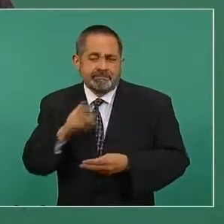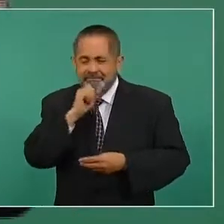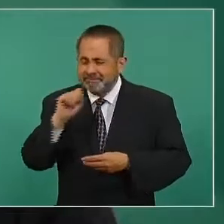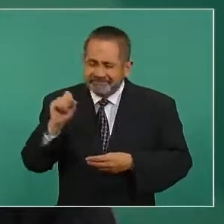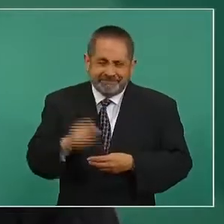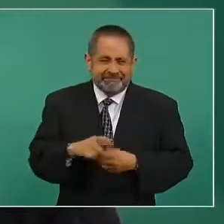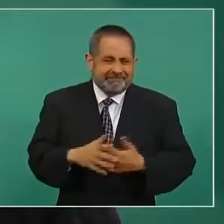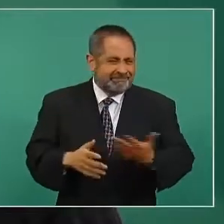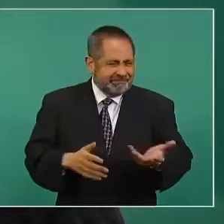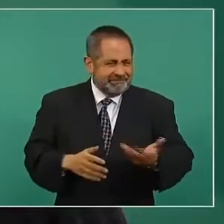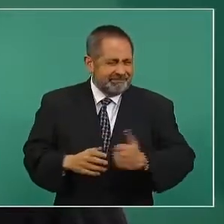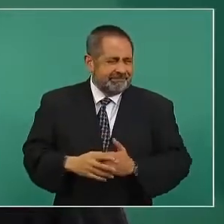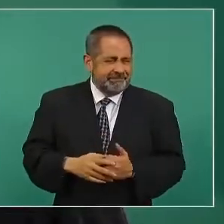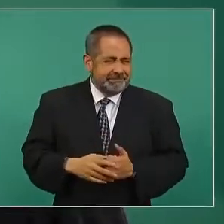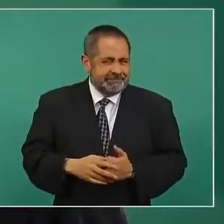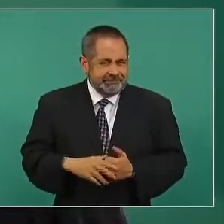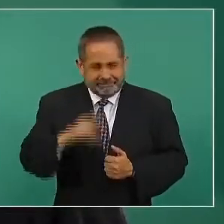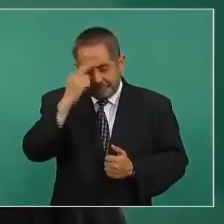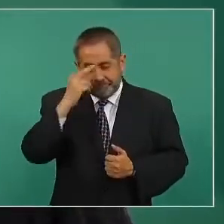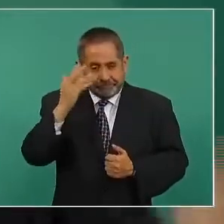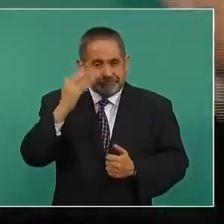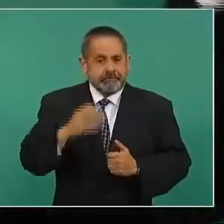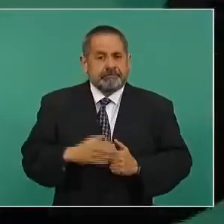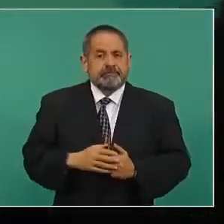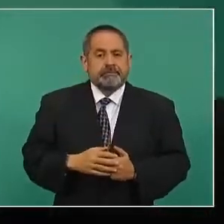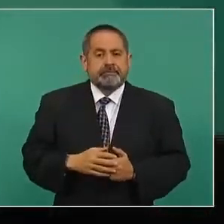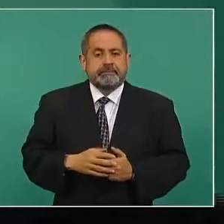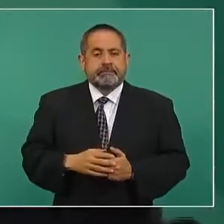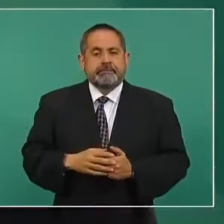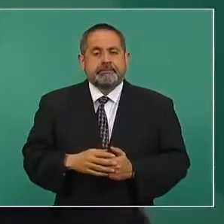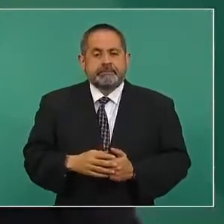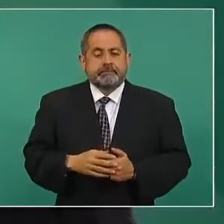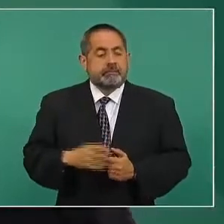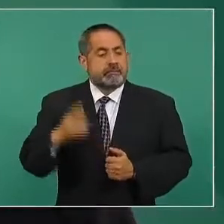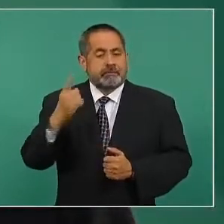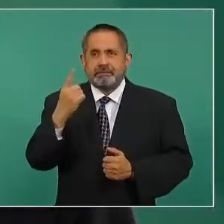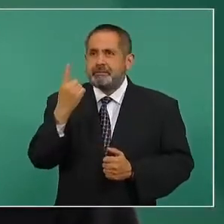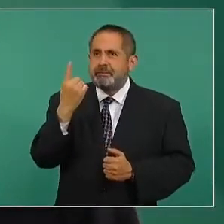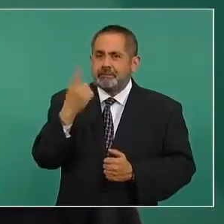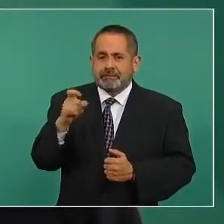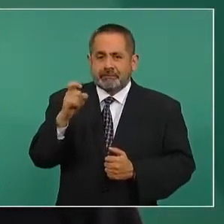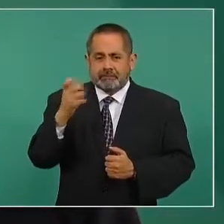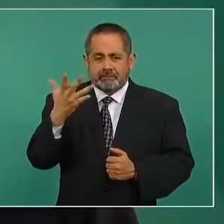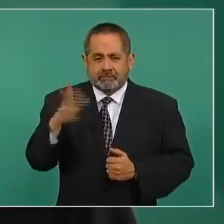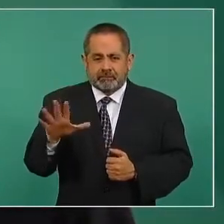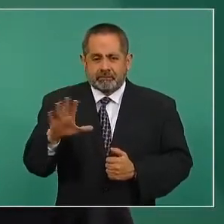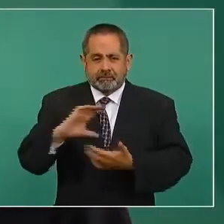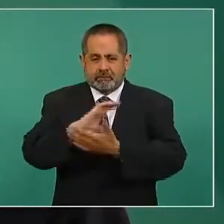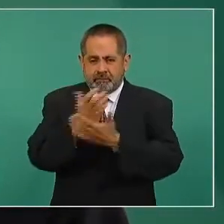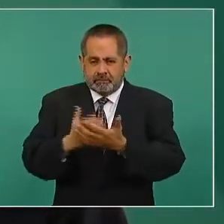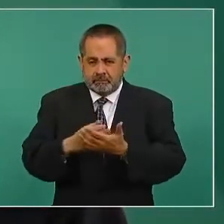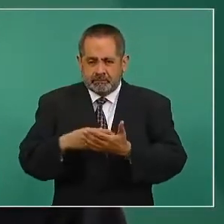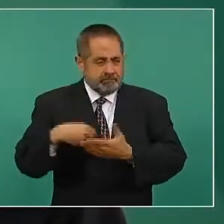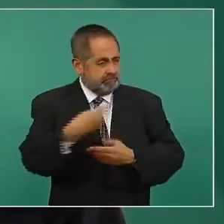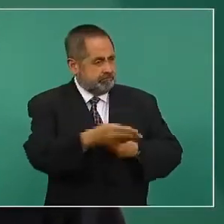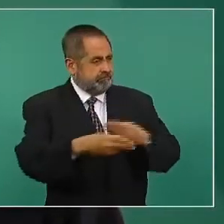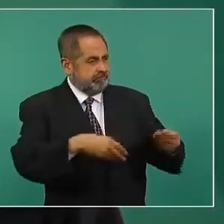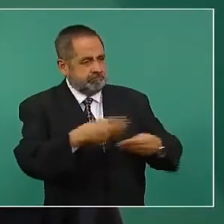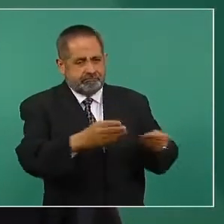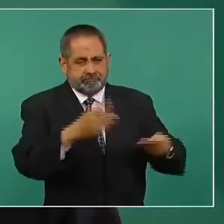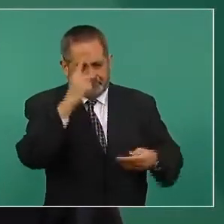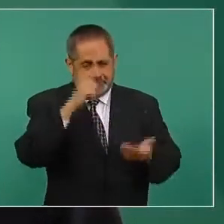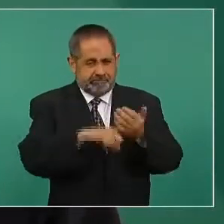¿No se acuerdan de que entregaron 110 contratos